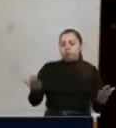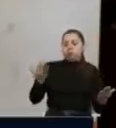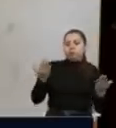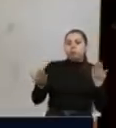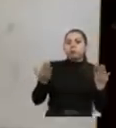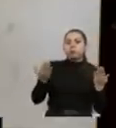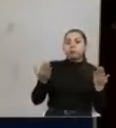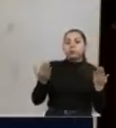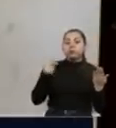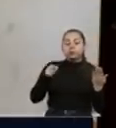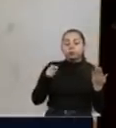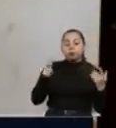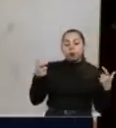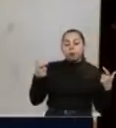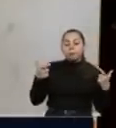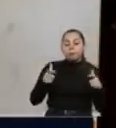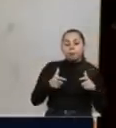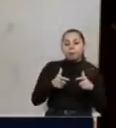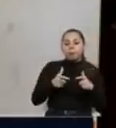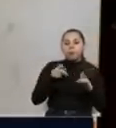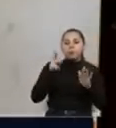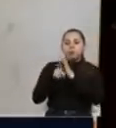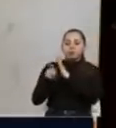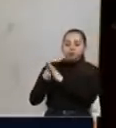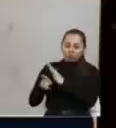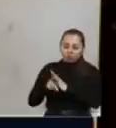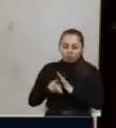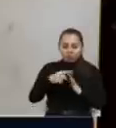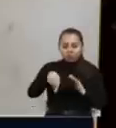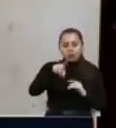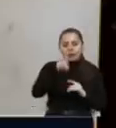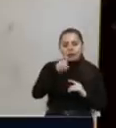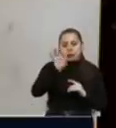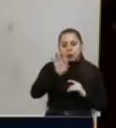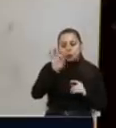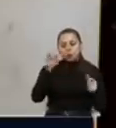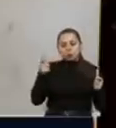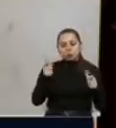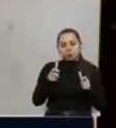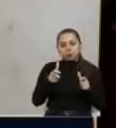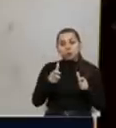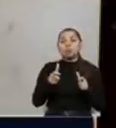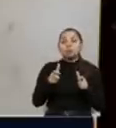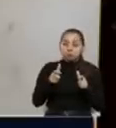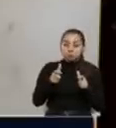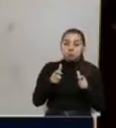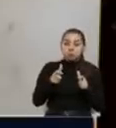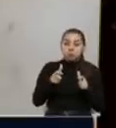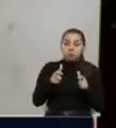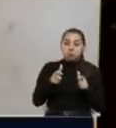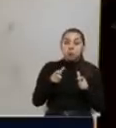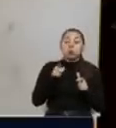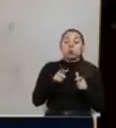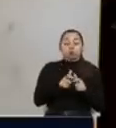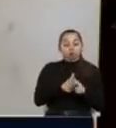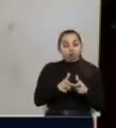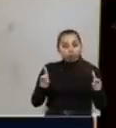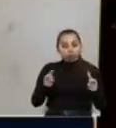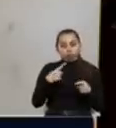se haya reducido las muertes en el 6%, es una